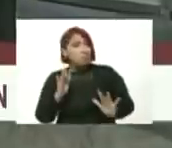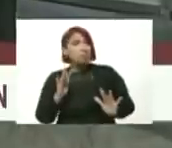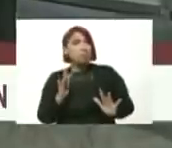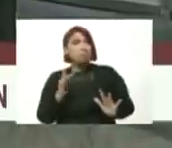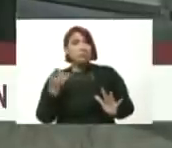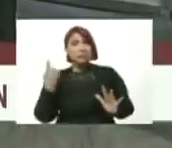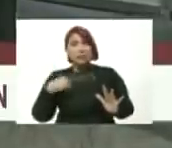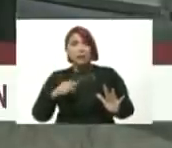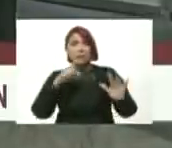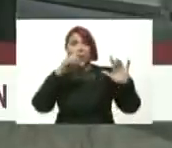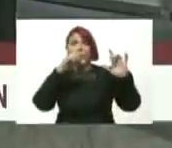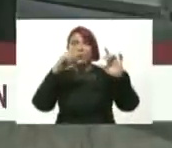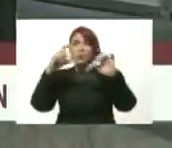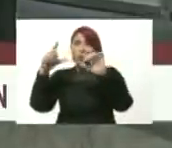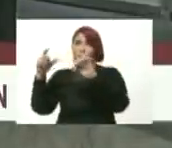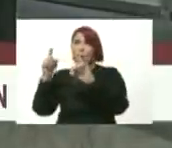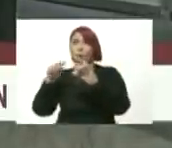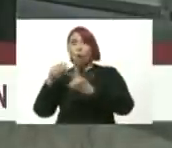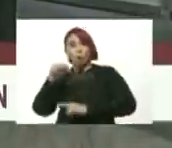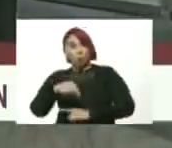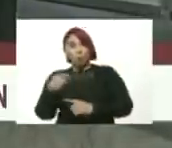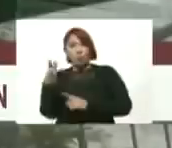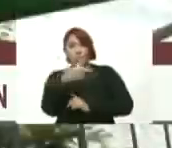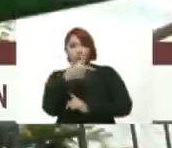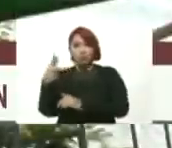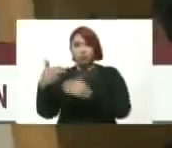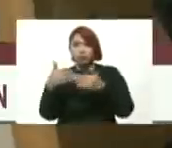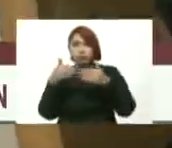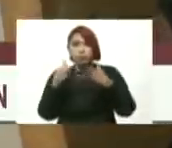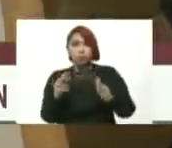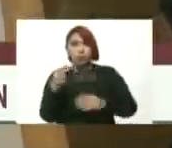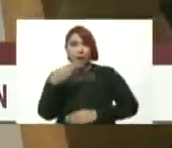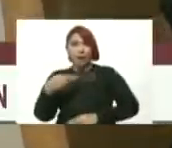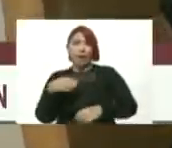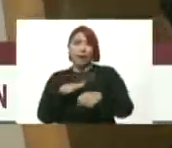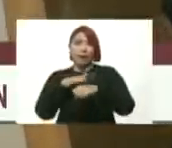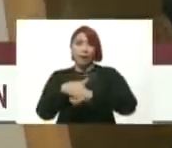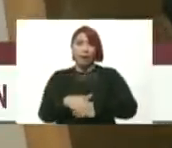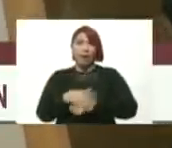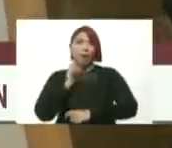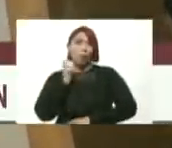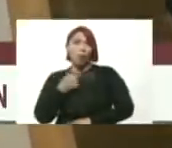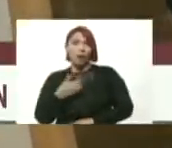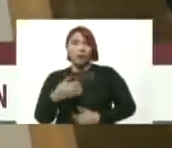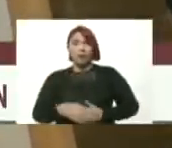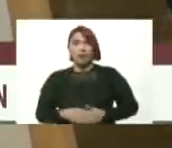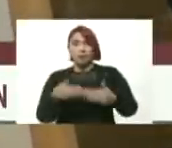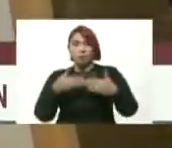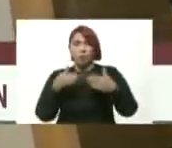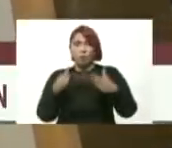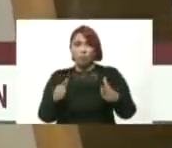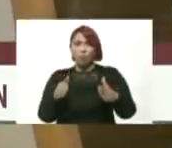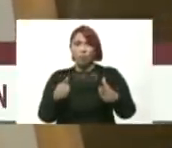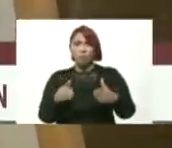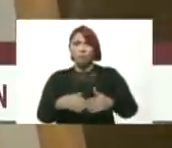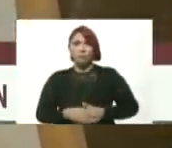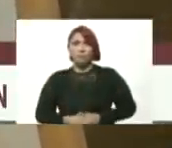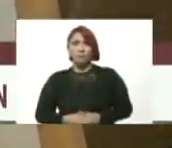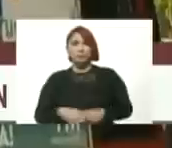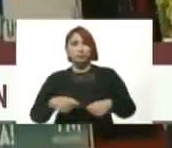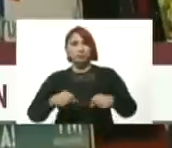disposición o inauguraron el gobernador esto rodríguez en guarenas inauguró las dos motos cavas